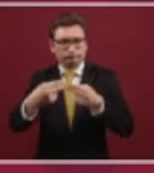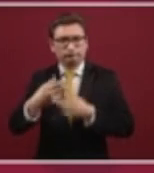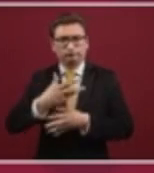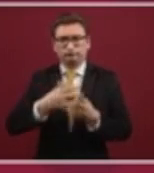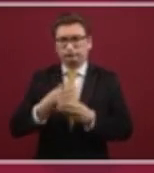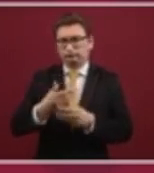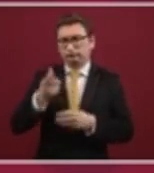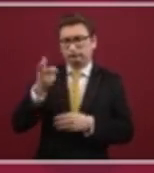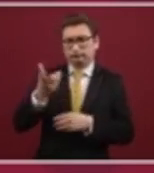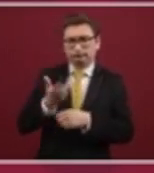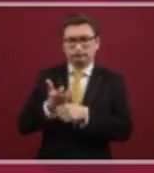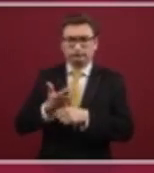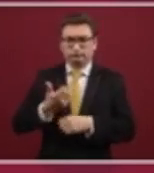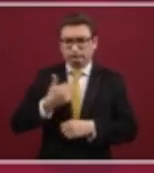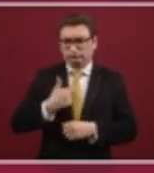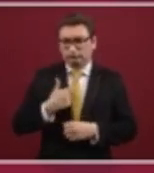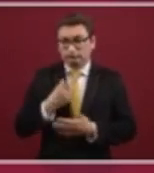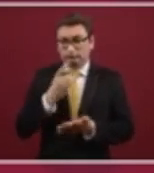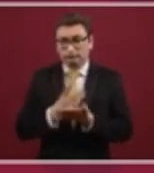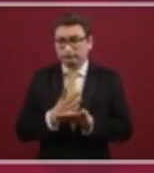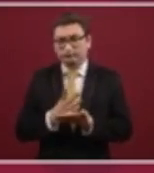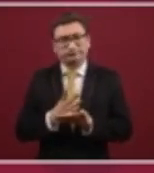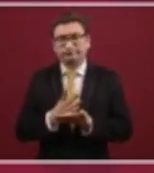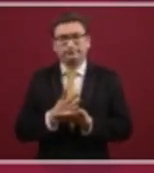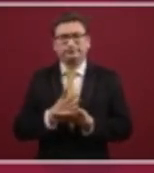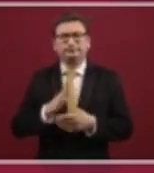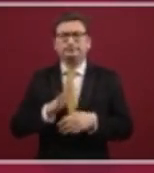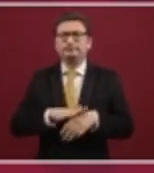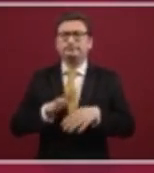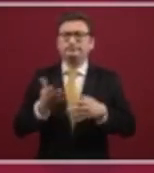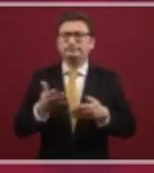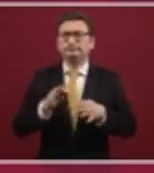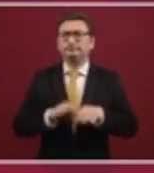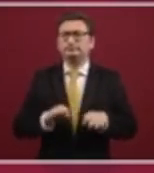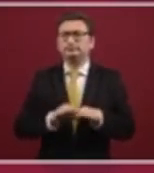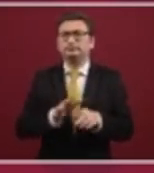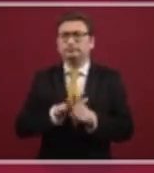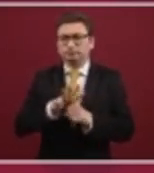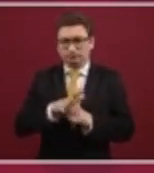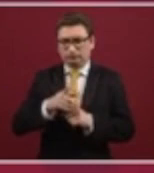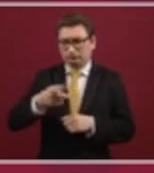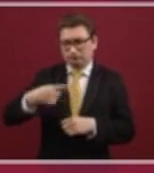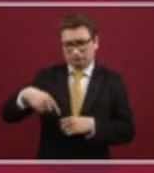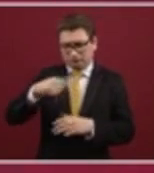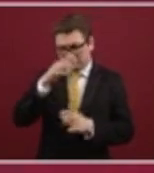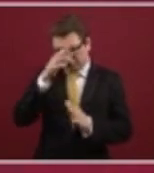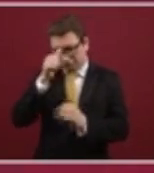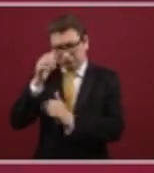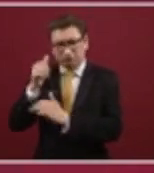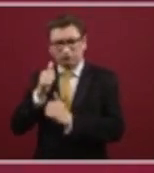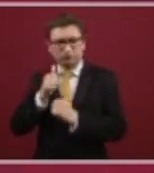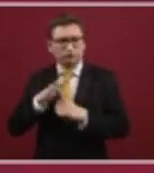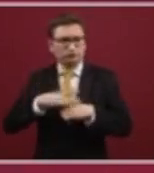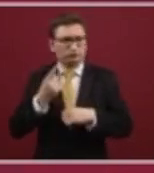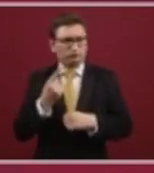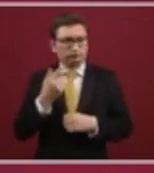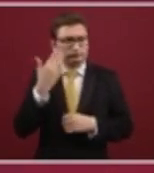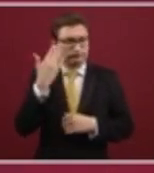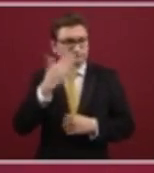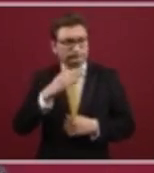Estados Unidos, con Canadá, sino que se da este acuerdo cuando en